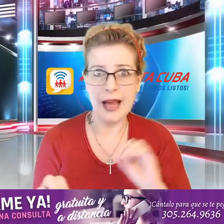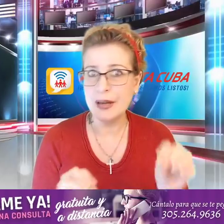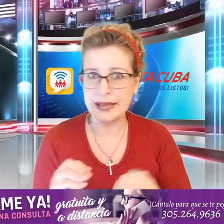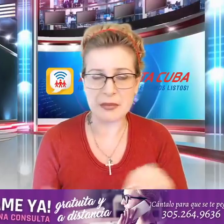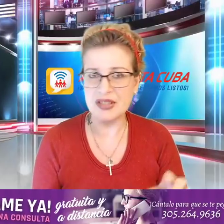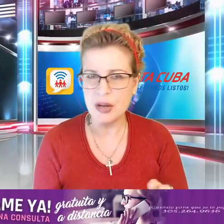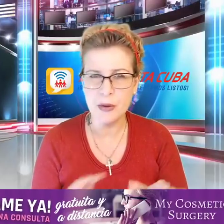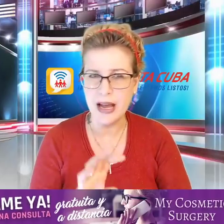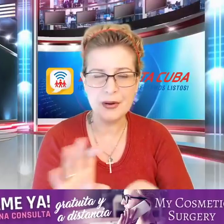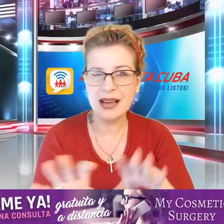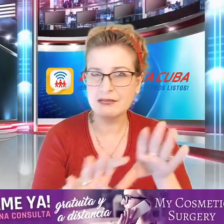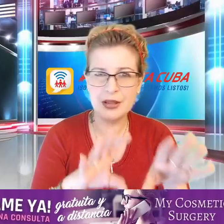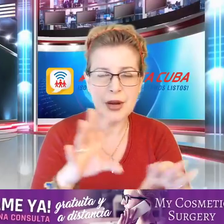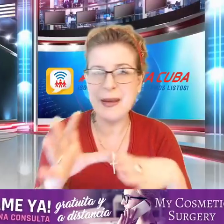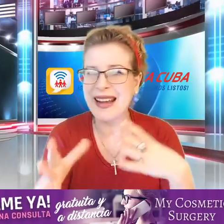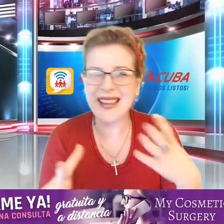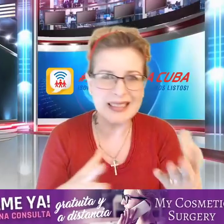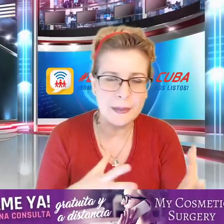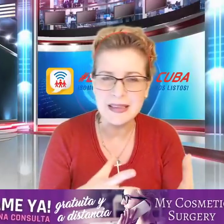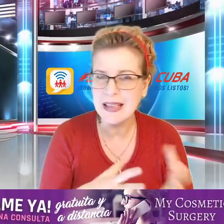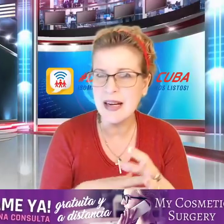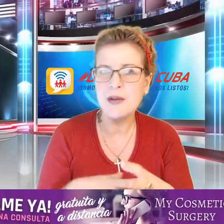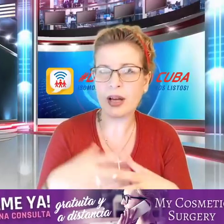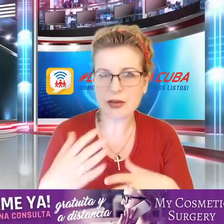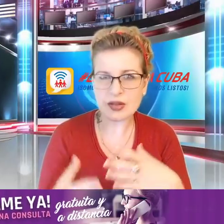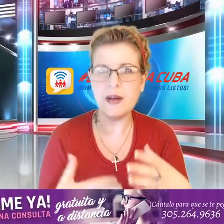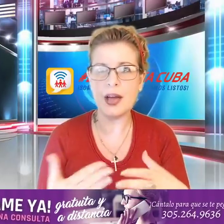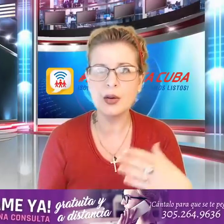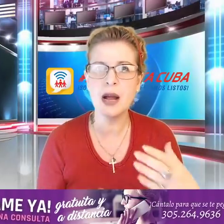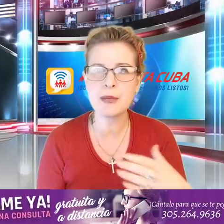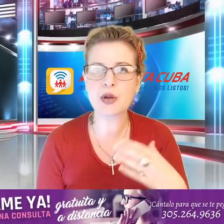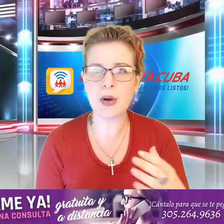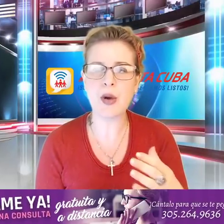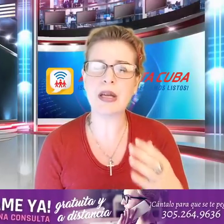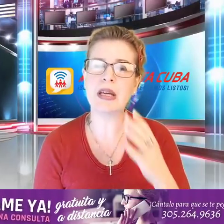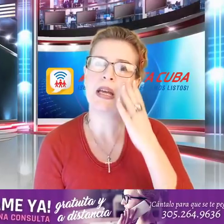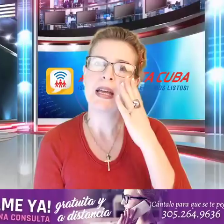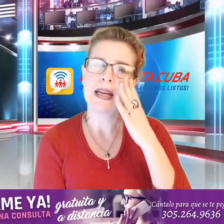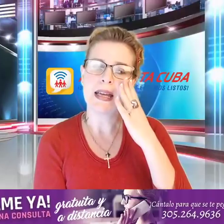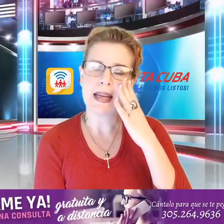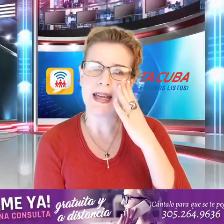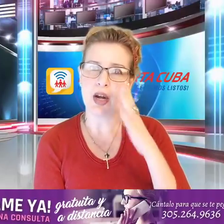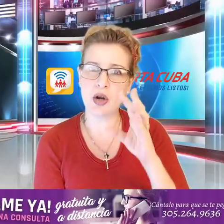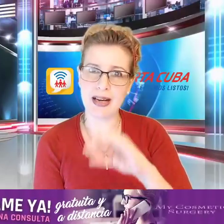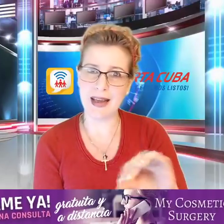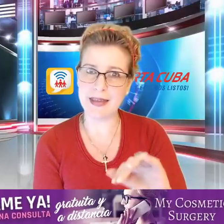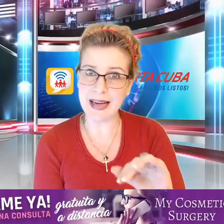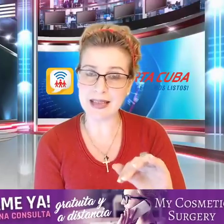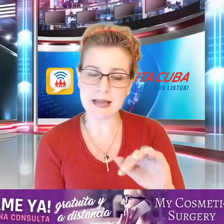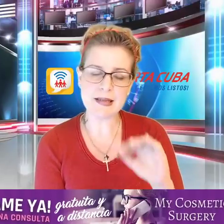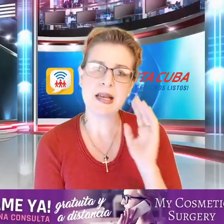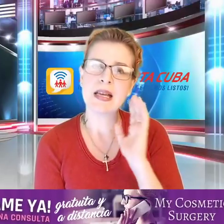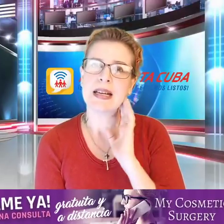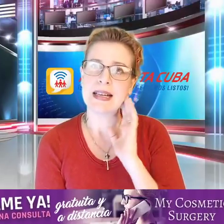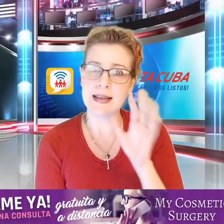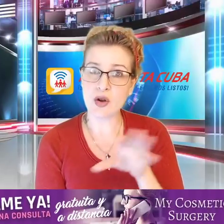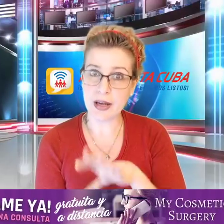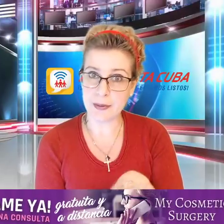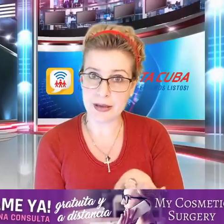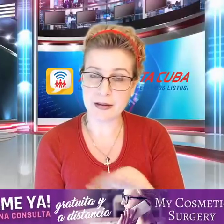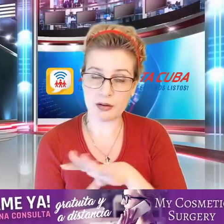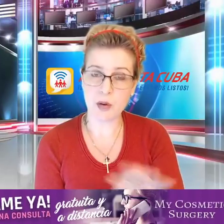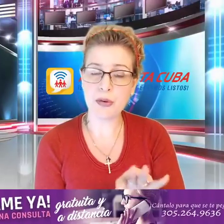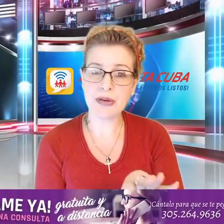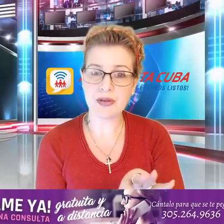la clave de transmisión, porque hay una manera de transmitir, tú sabes, hay un cambio nuevo ahí en las directas que tengo